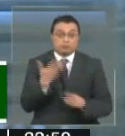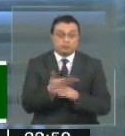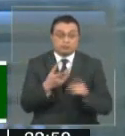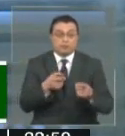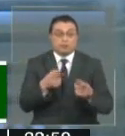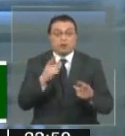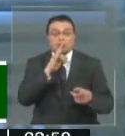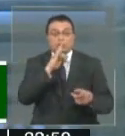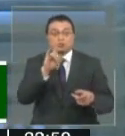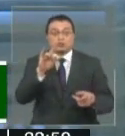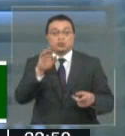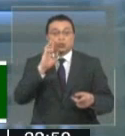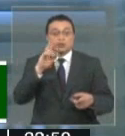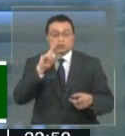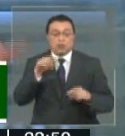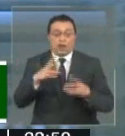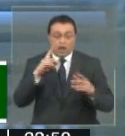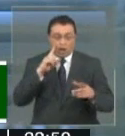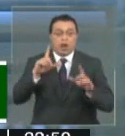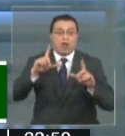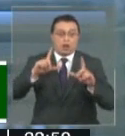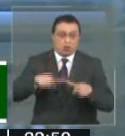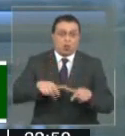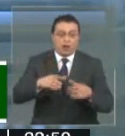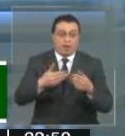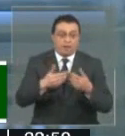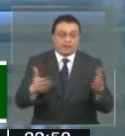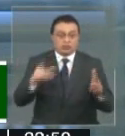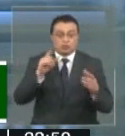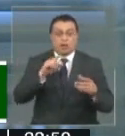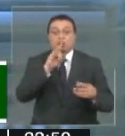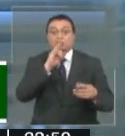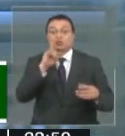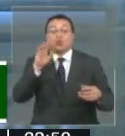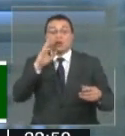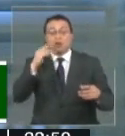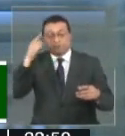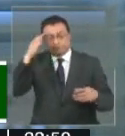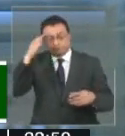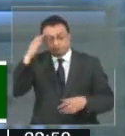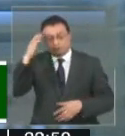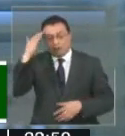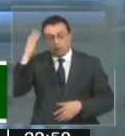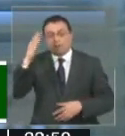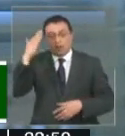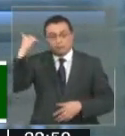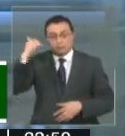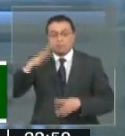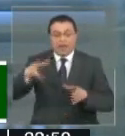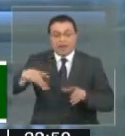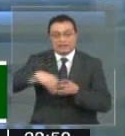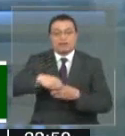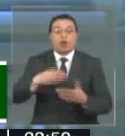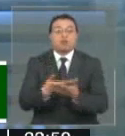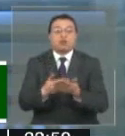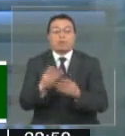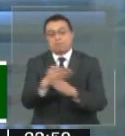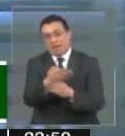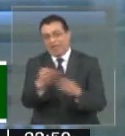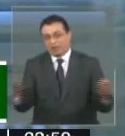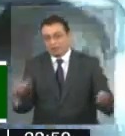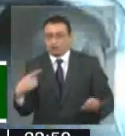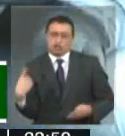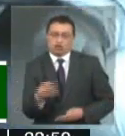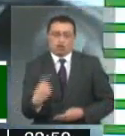desde el ámbito del turismo creo que tenemos espacio para hacerlo. Por lo mismo la Organización Mundial del Turismo nos llama a reflexionar sobre el turismo accesible como una oportunidad para todos. Sí, y